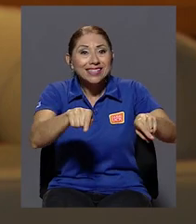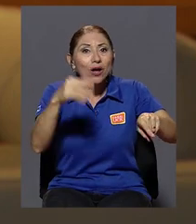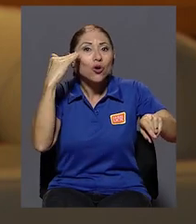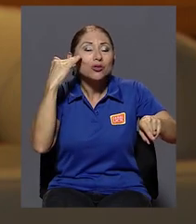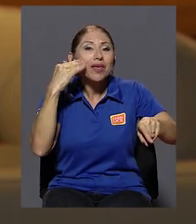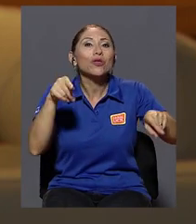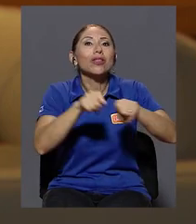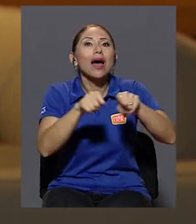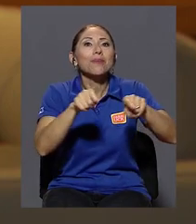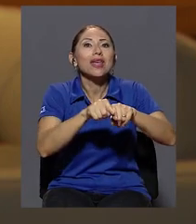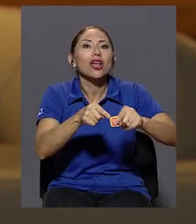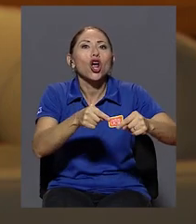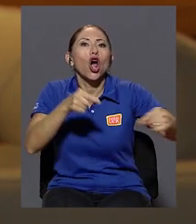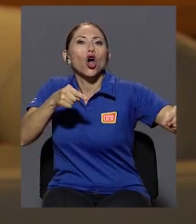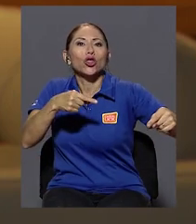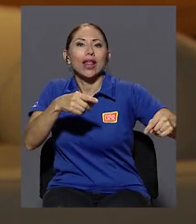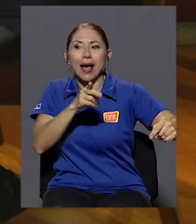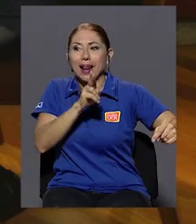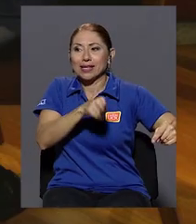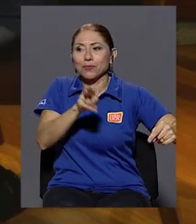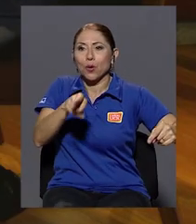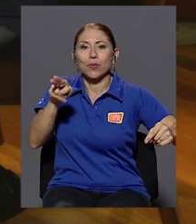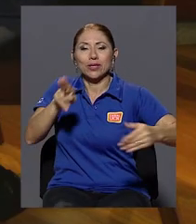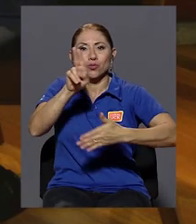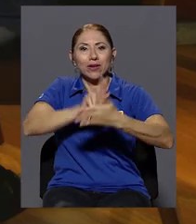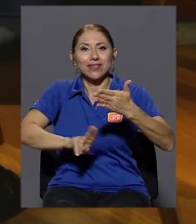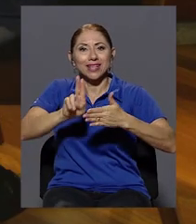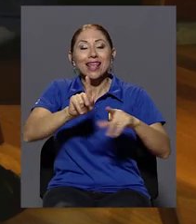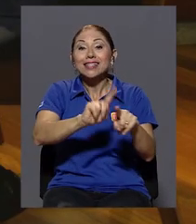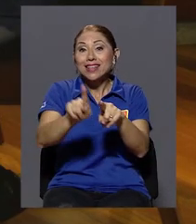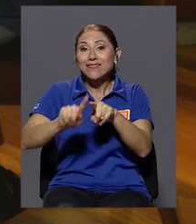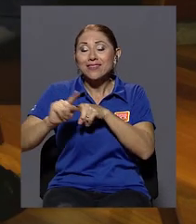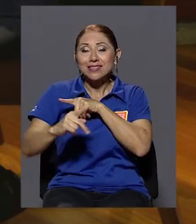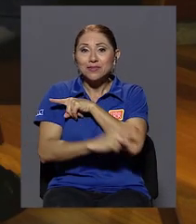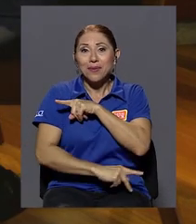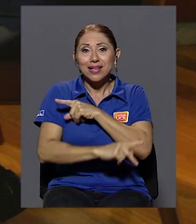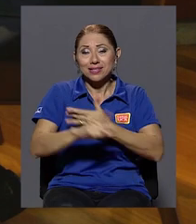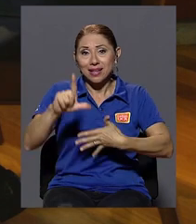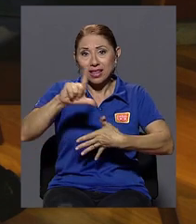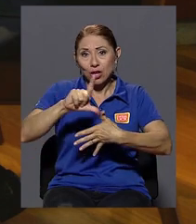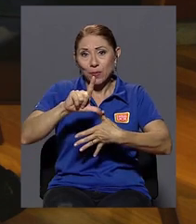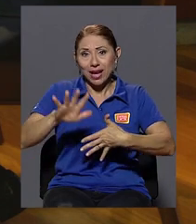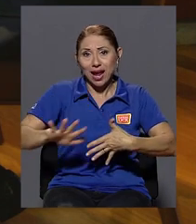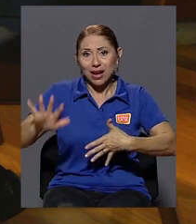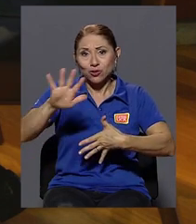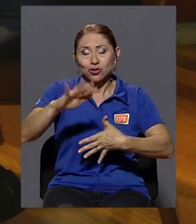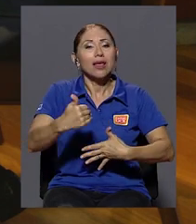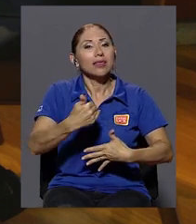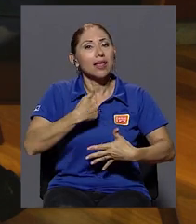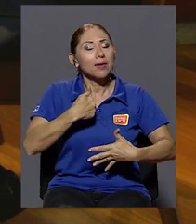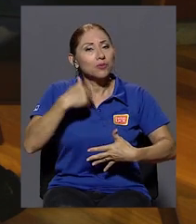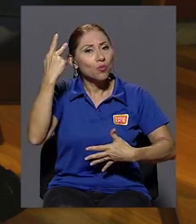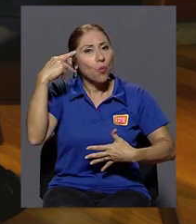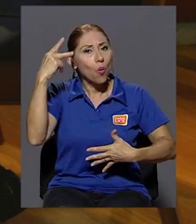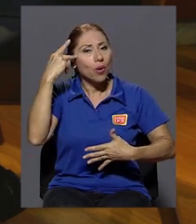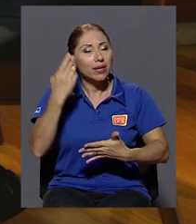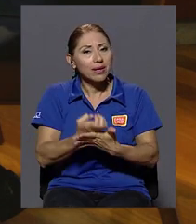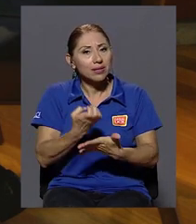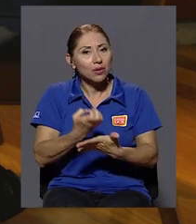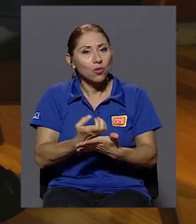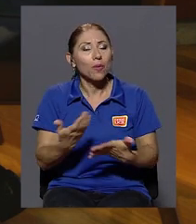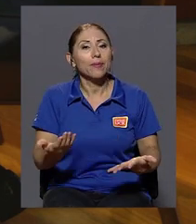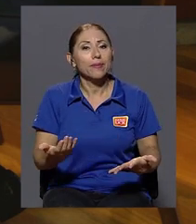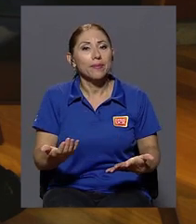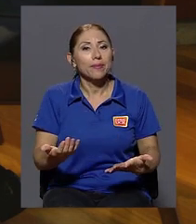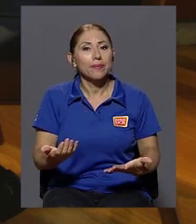propias universidades. Y en diferentes países latinoamericanos tenemos políticas económicas